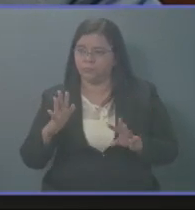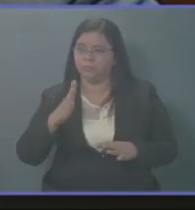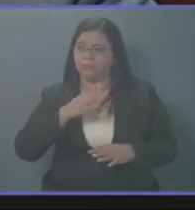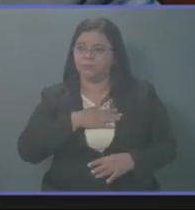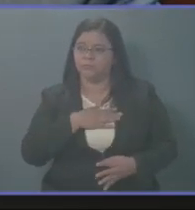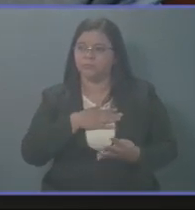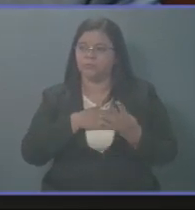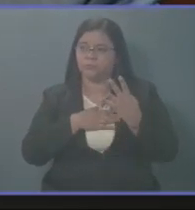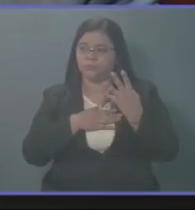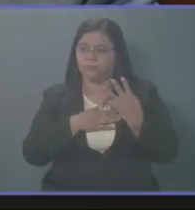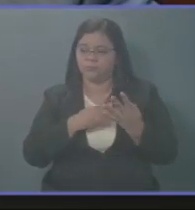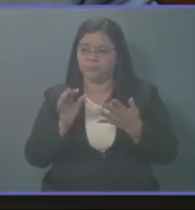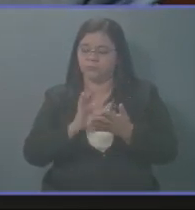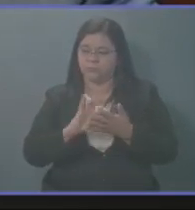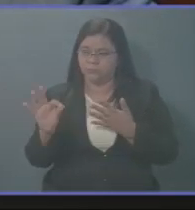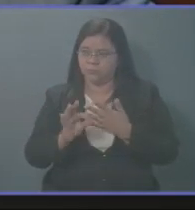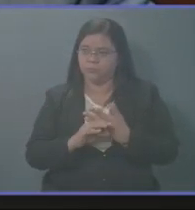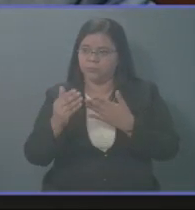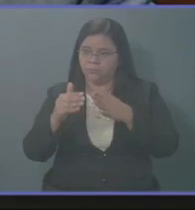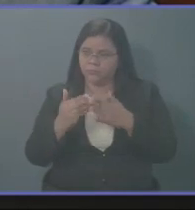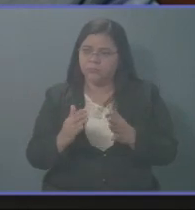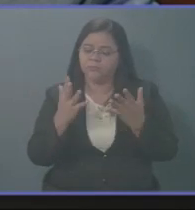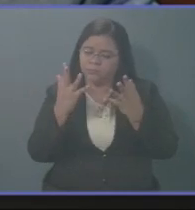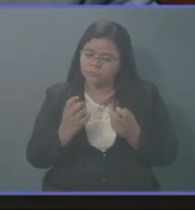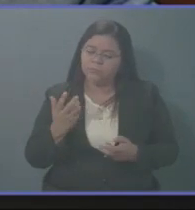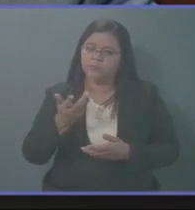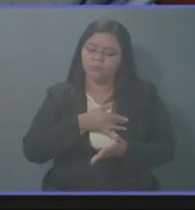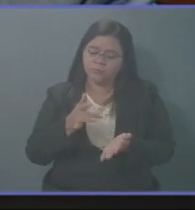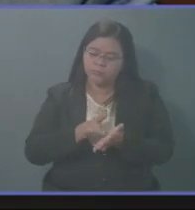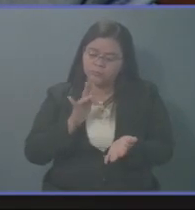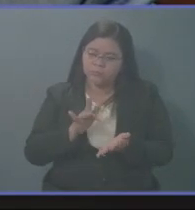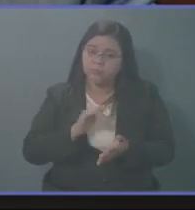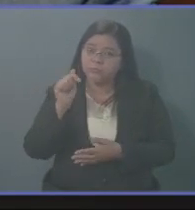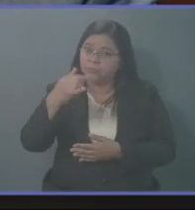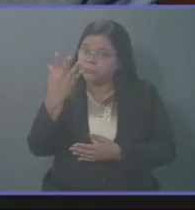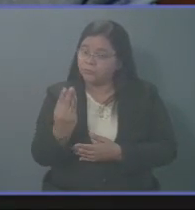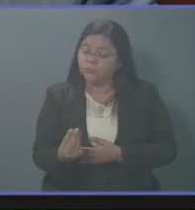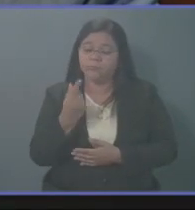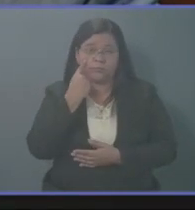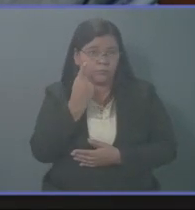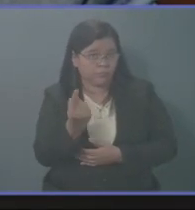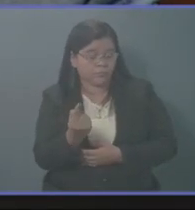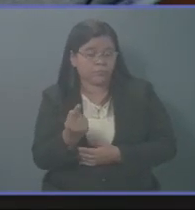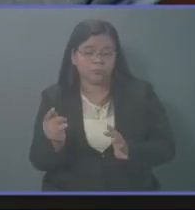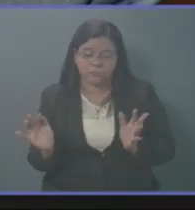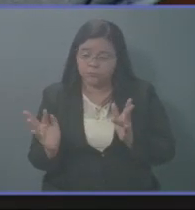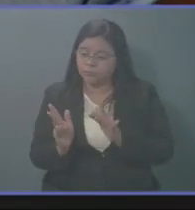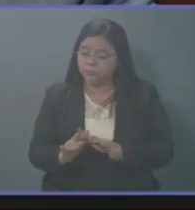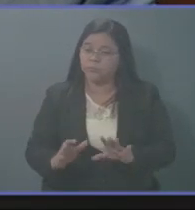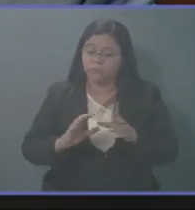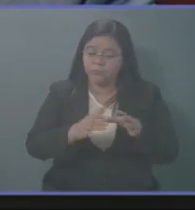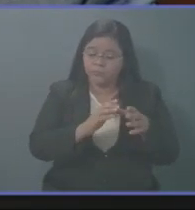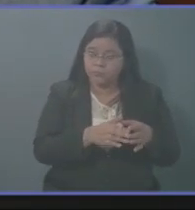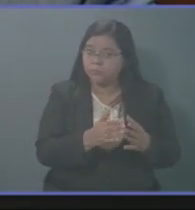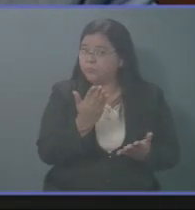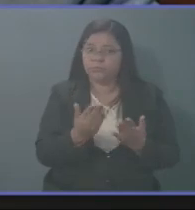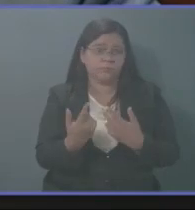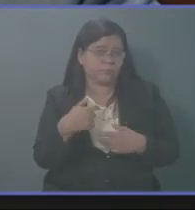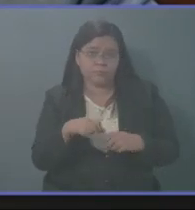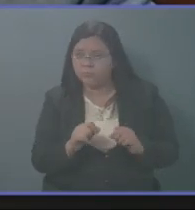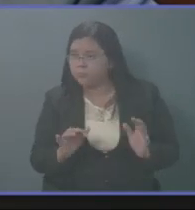2 comisiones, aprovechamos ese día para hacer todo el trabajo. Entonces habría que ver que las reuniones, que las comisiones, si no se